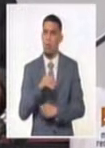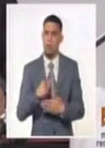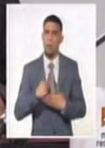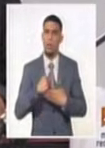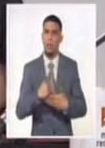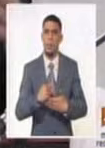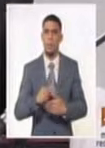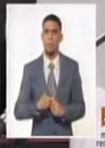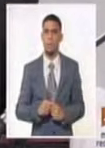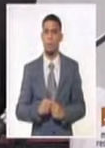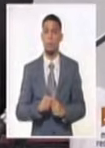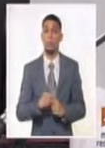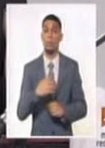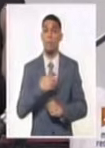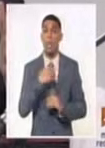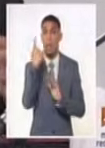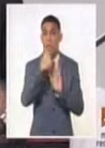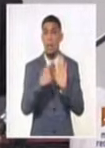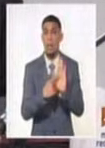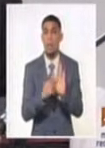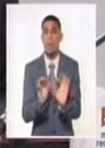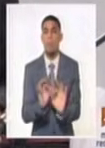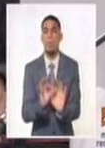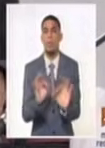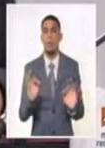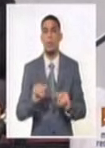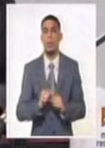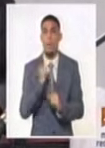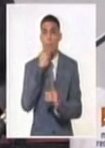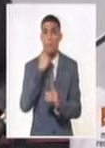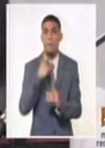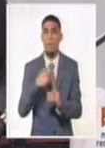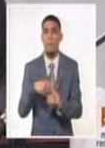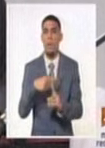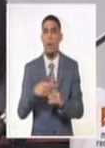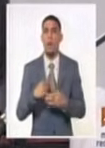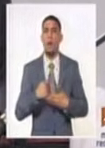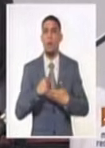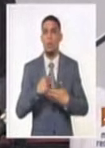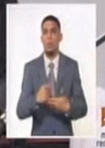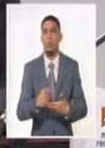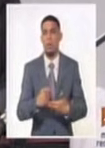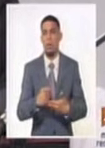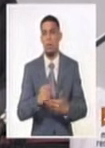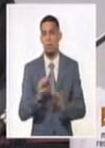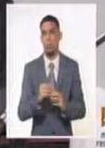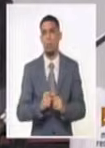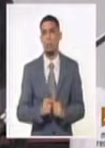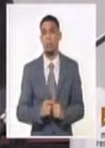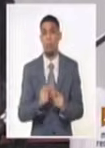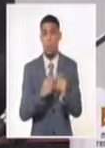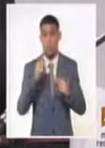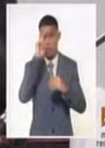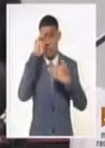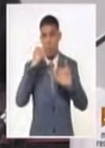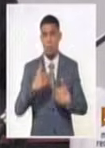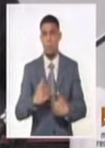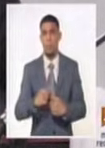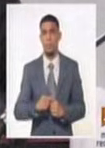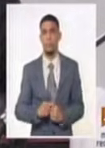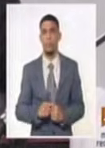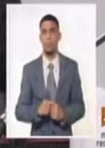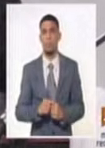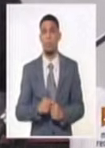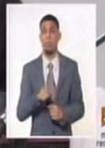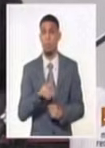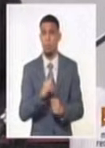pues particularidades, ventajas incluso también que tiene la enseñanza de la salud en nuestra nación, y de eso estuvimos